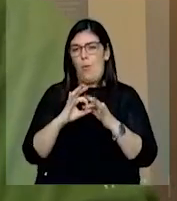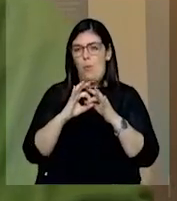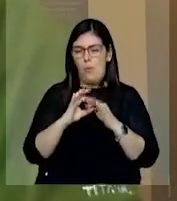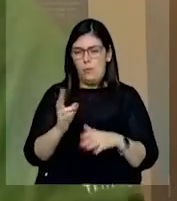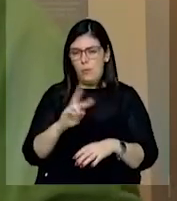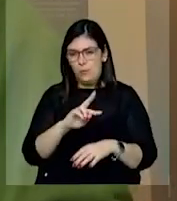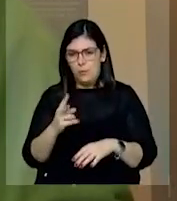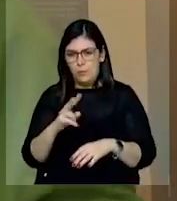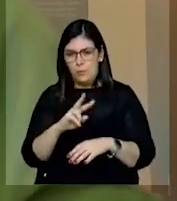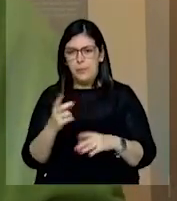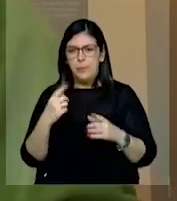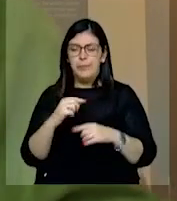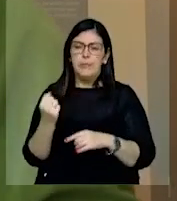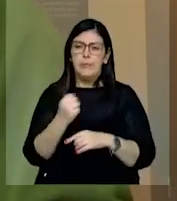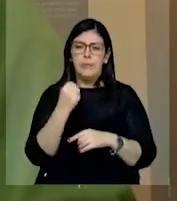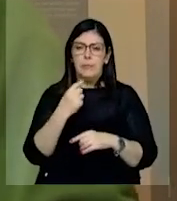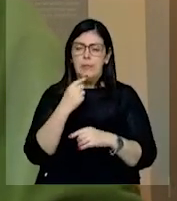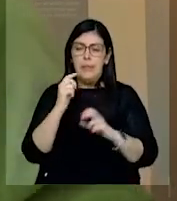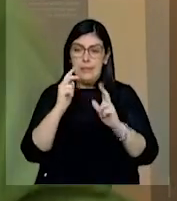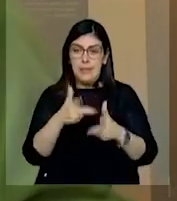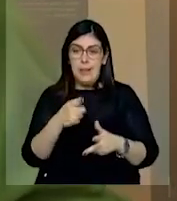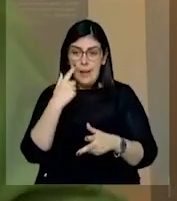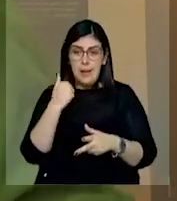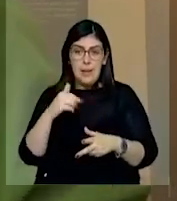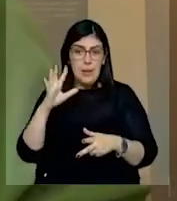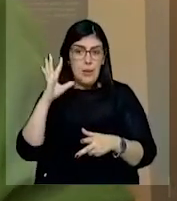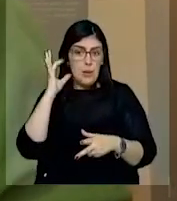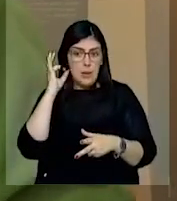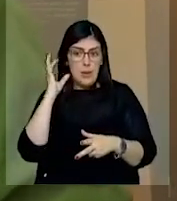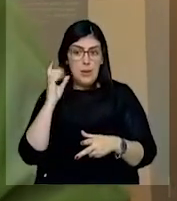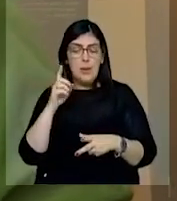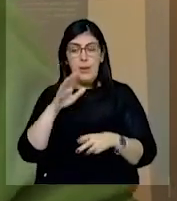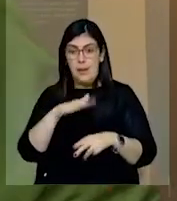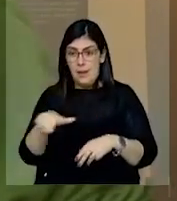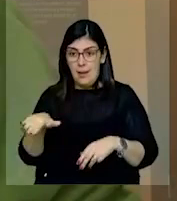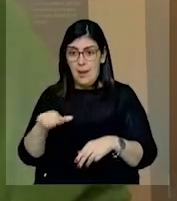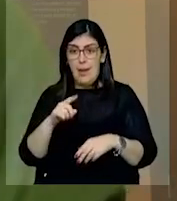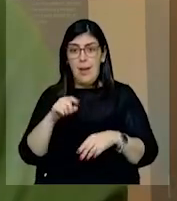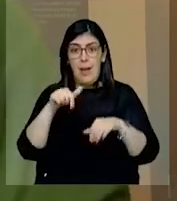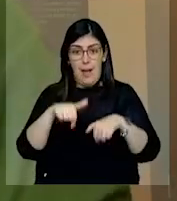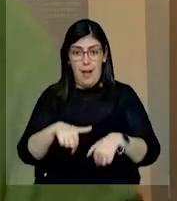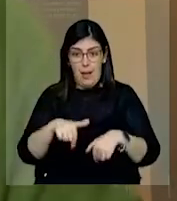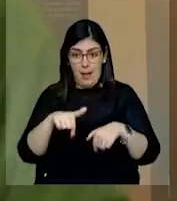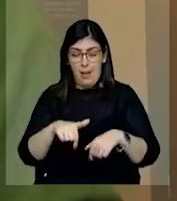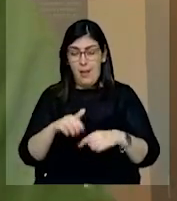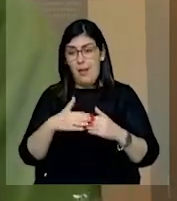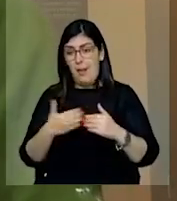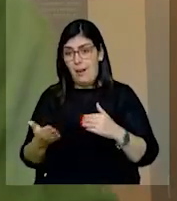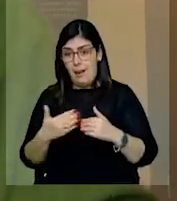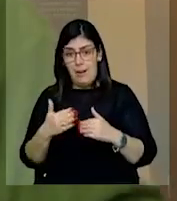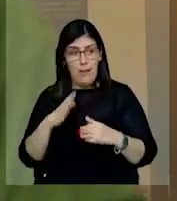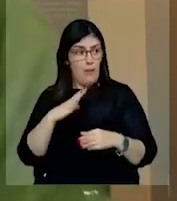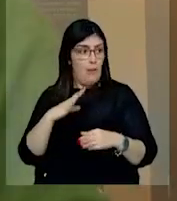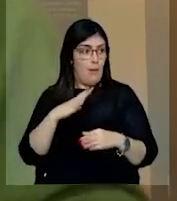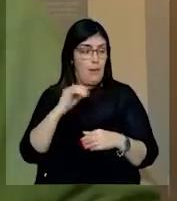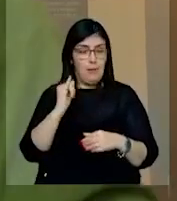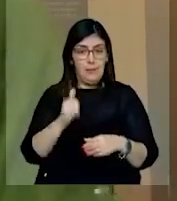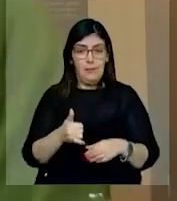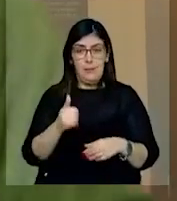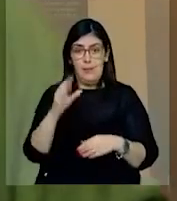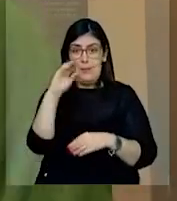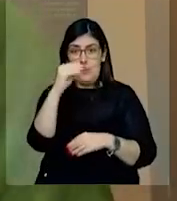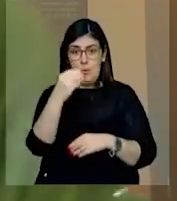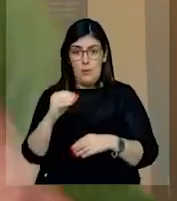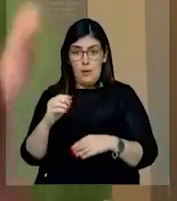qué importante es decirle a una niña o un niño, los dinosaurios se crearon acá al lado. Somos, si se quiere, la cuna